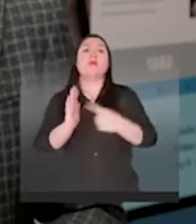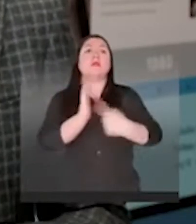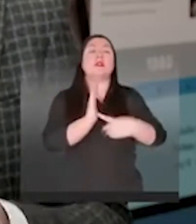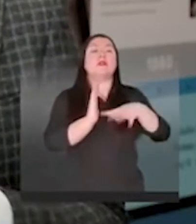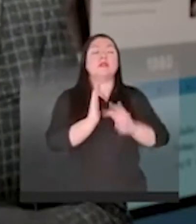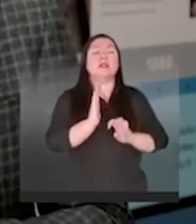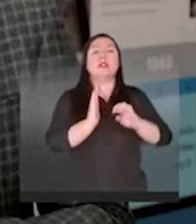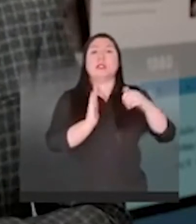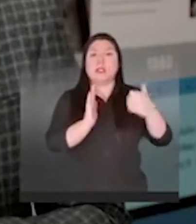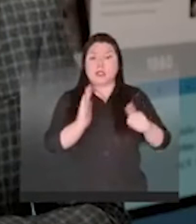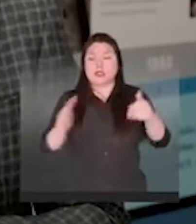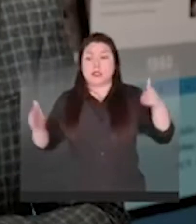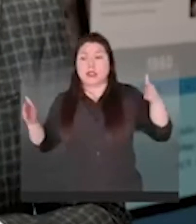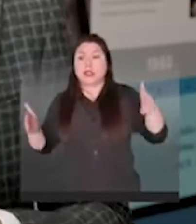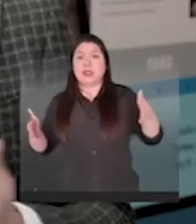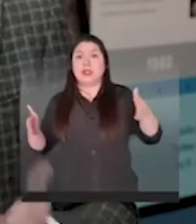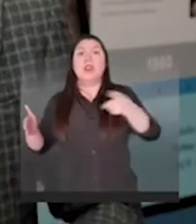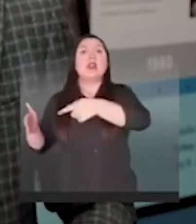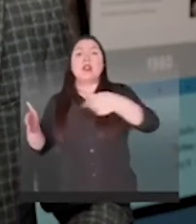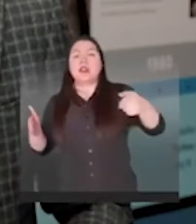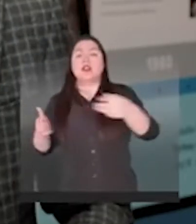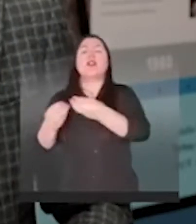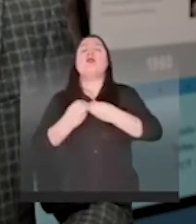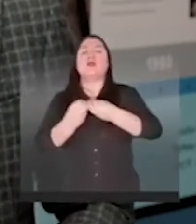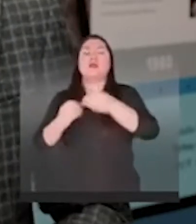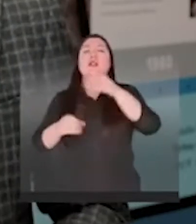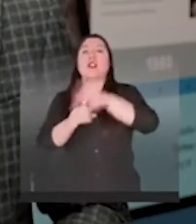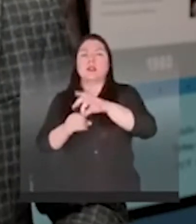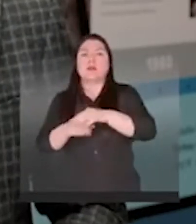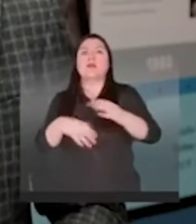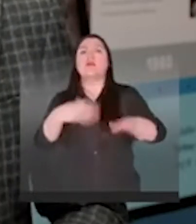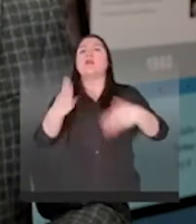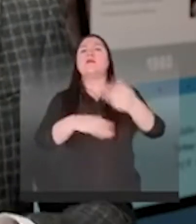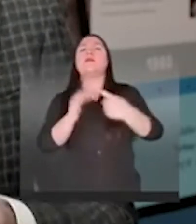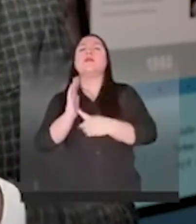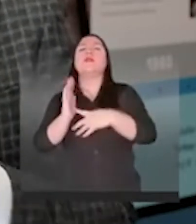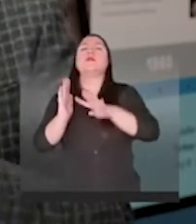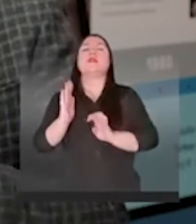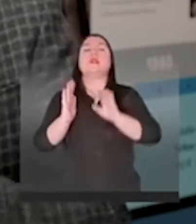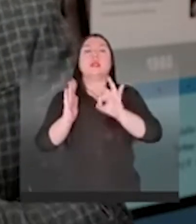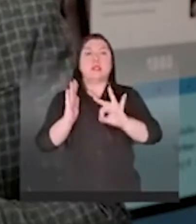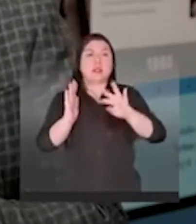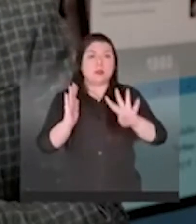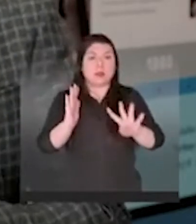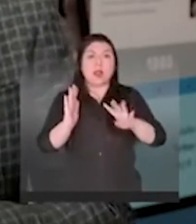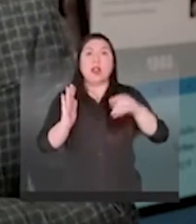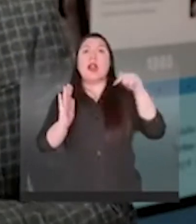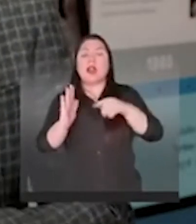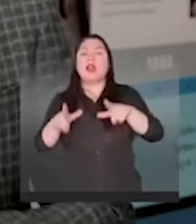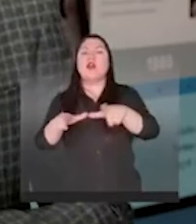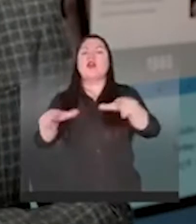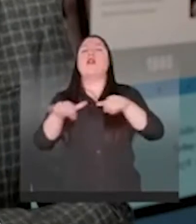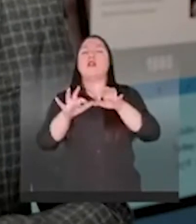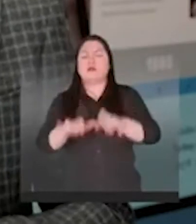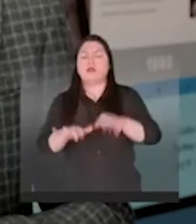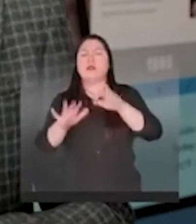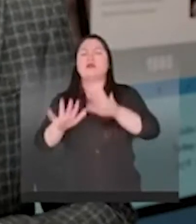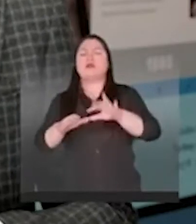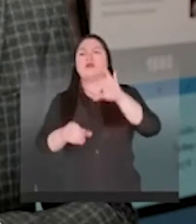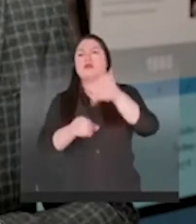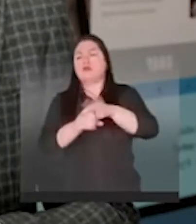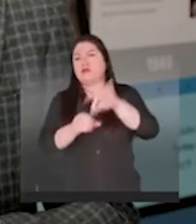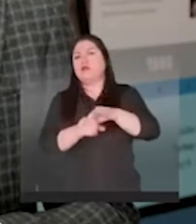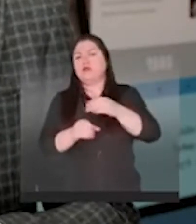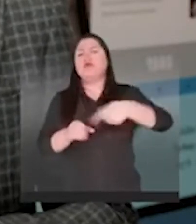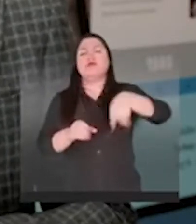1888 y 1910 tuvo lugar el Gran Consejo Electoral. Posteriormente, en 1934, se crea la Oficina de